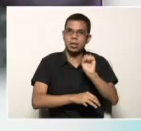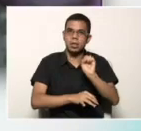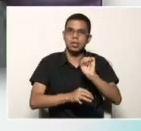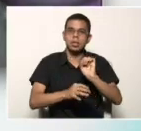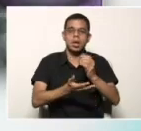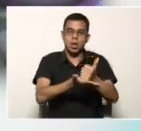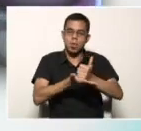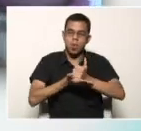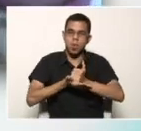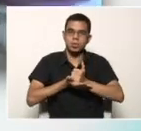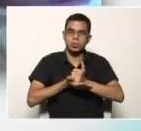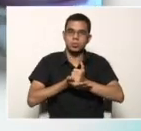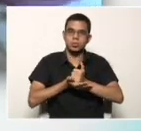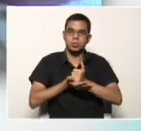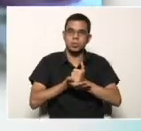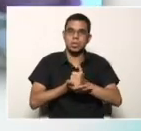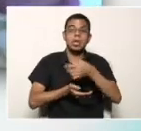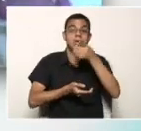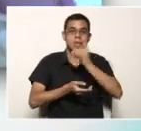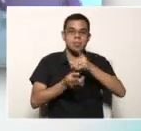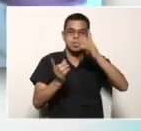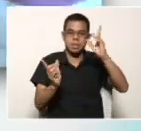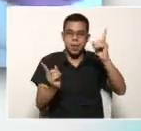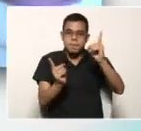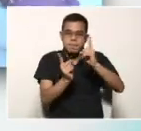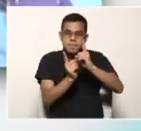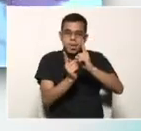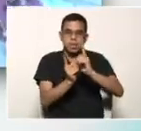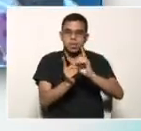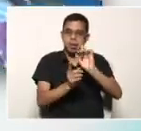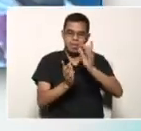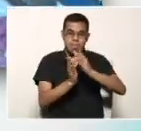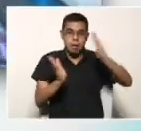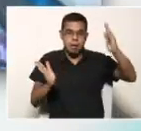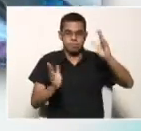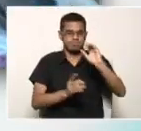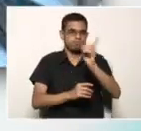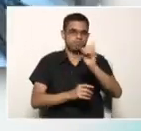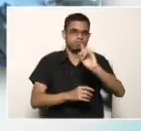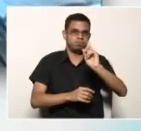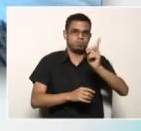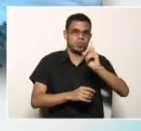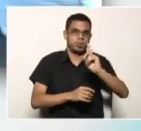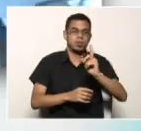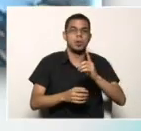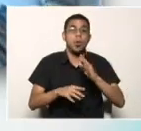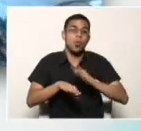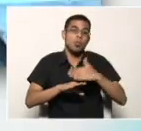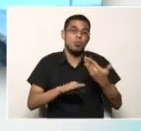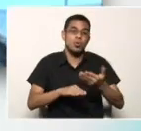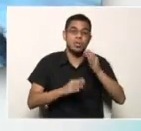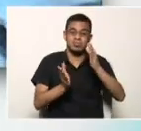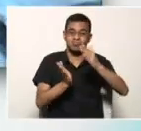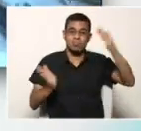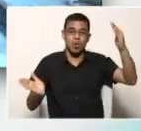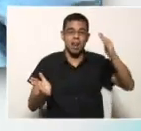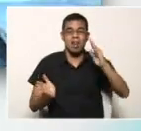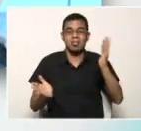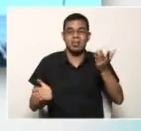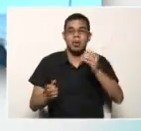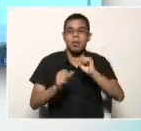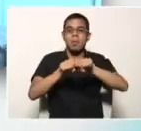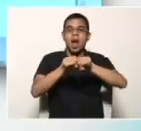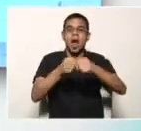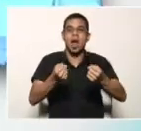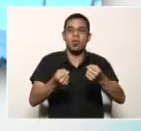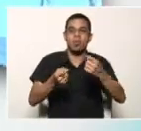tienen componentes muy pequeños y si yo utilizo piezas o herramientas demasiado grandes, puedo dañarlas y puedo afectar más el